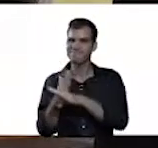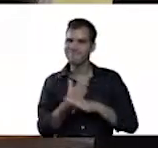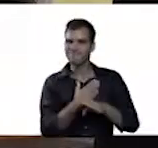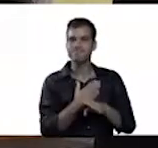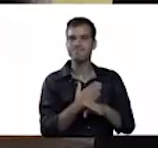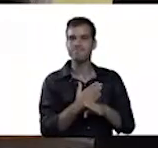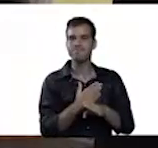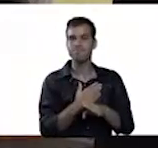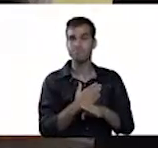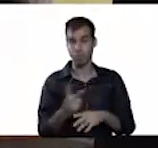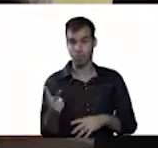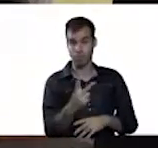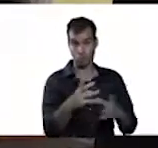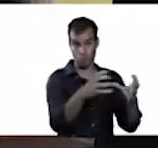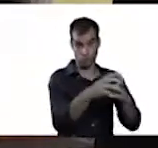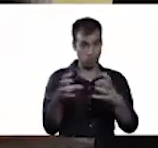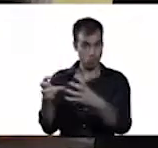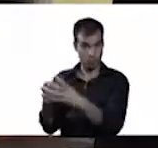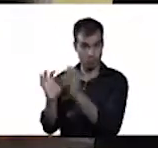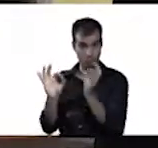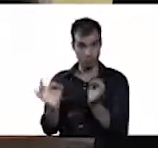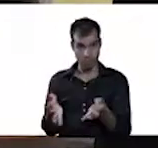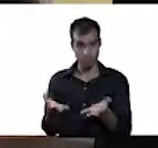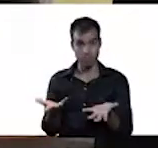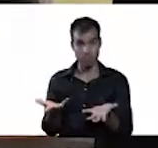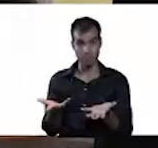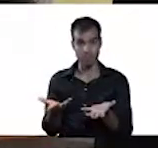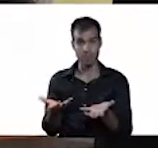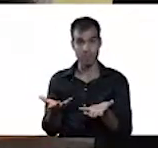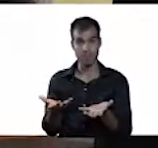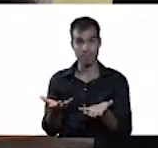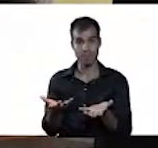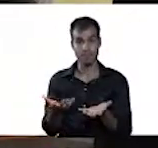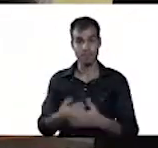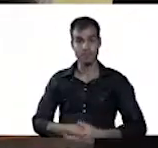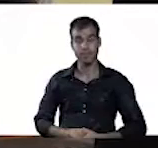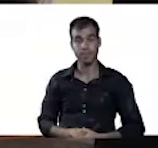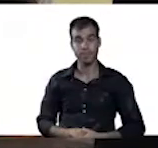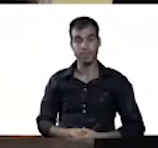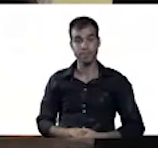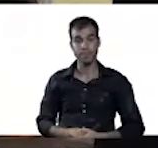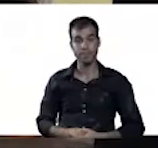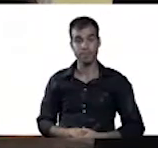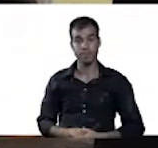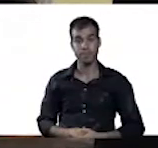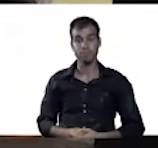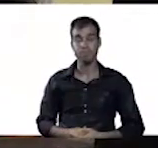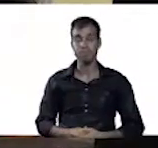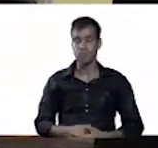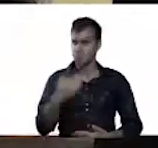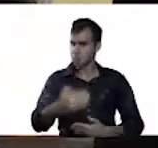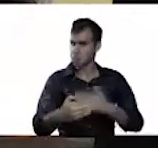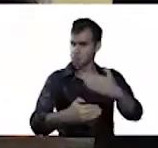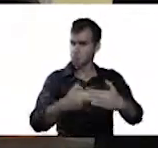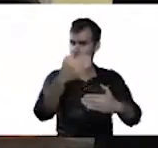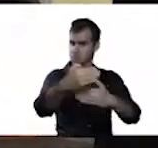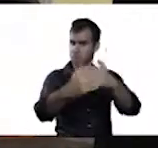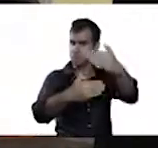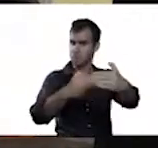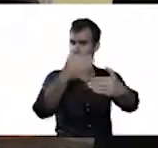una diferenciación entre ambos grupos que va a, con